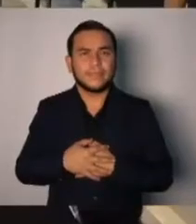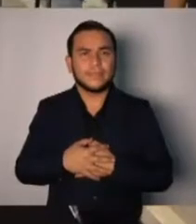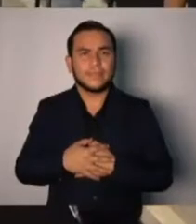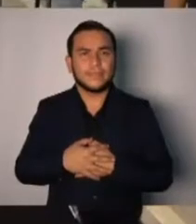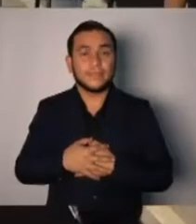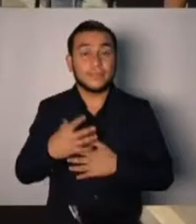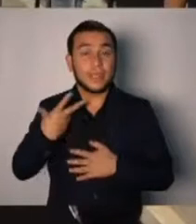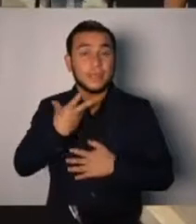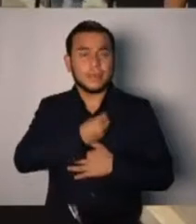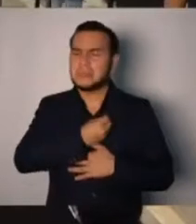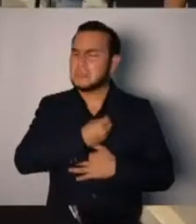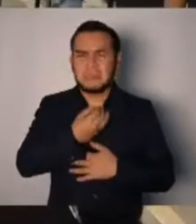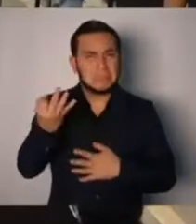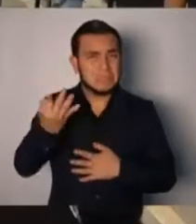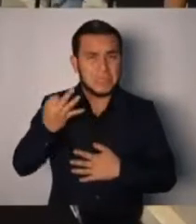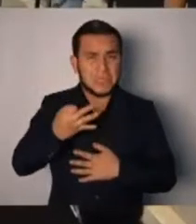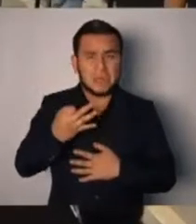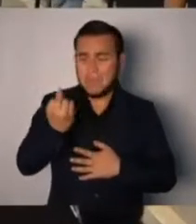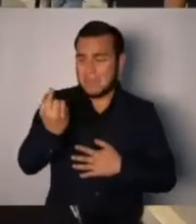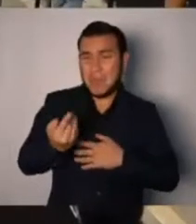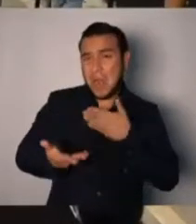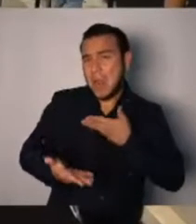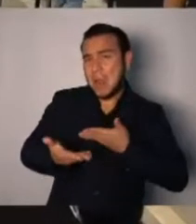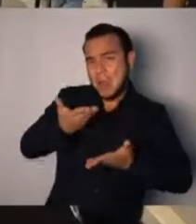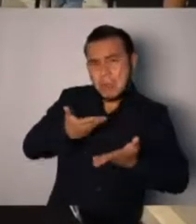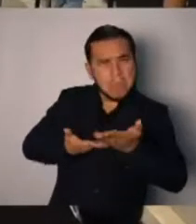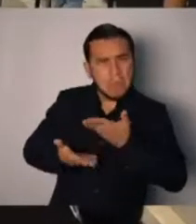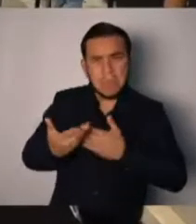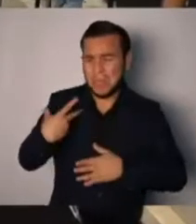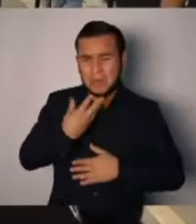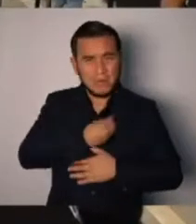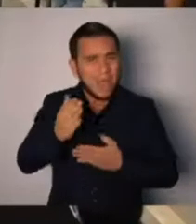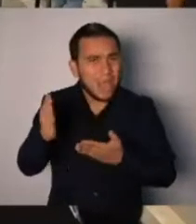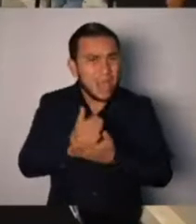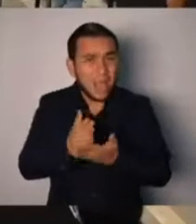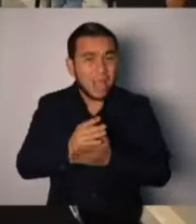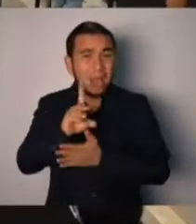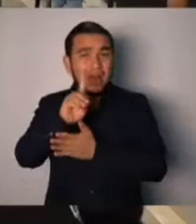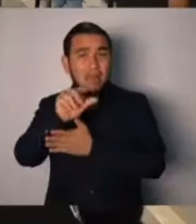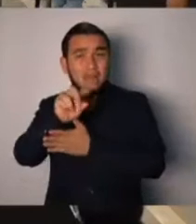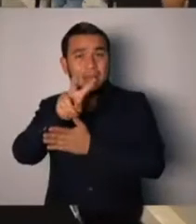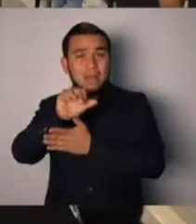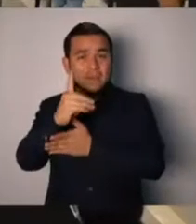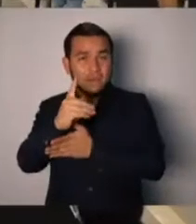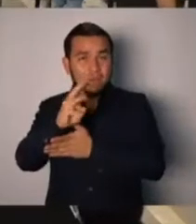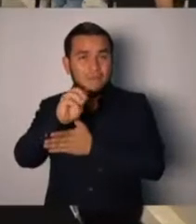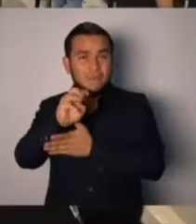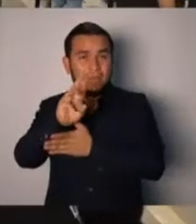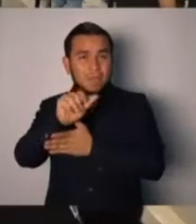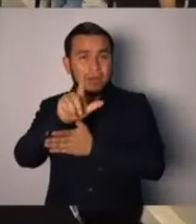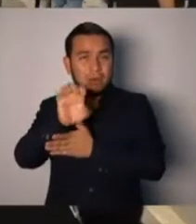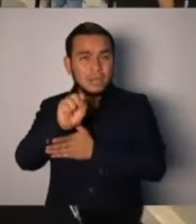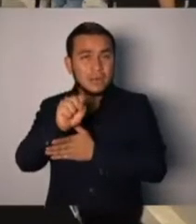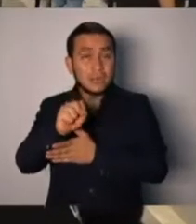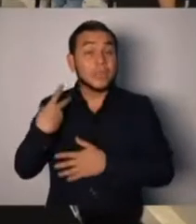nosotros no necesitábamos intermediarios además no vamos a aceptar enfermedades como 10 morales ni como apolonio nos vamos a